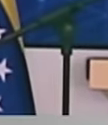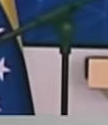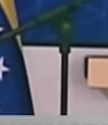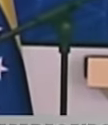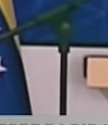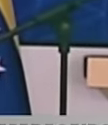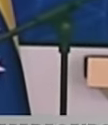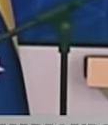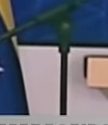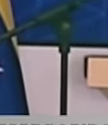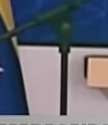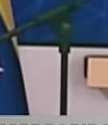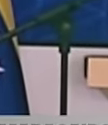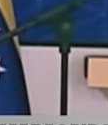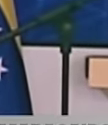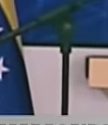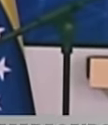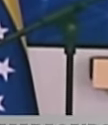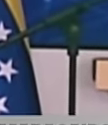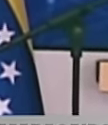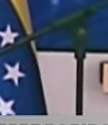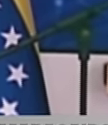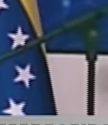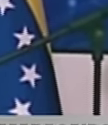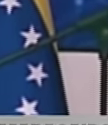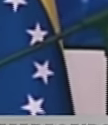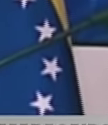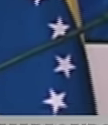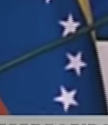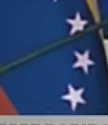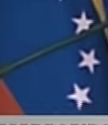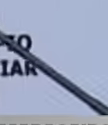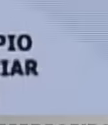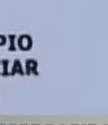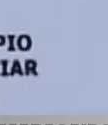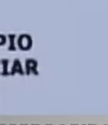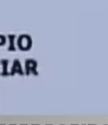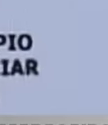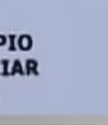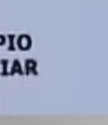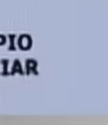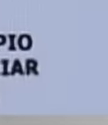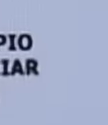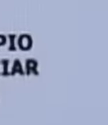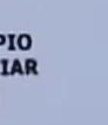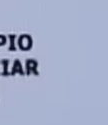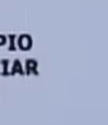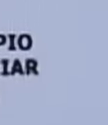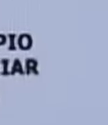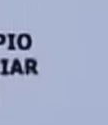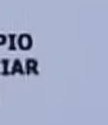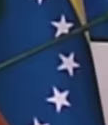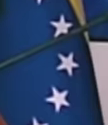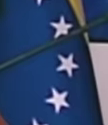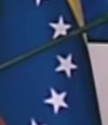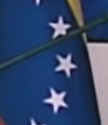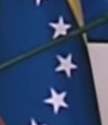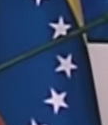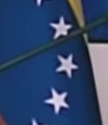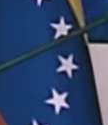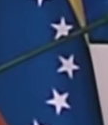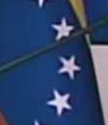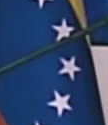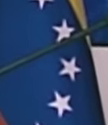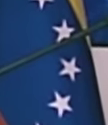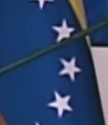claro que sí sabe. Claro que sí sabe cuál es el procedimiento. Este señor Alberto Silva, fíjense que lo han nombrado ya en